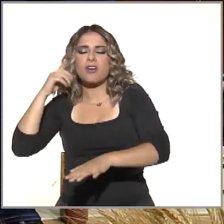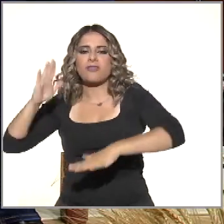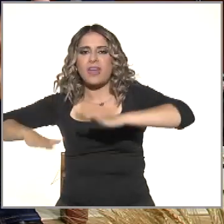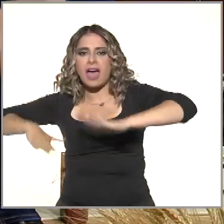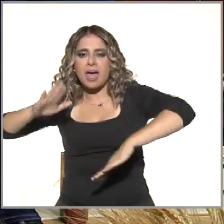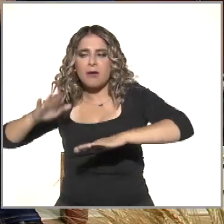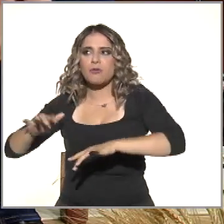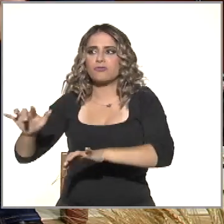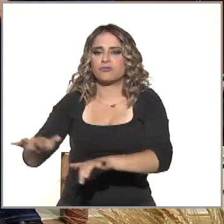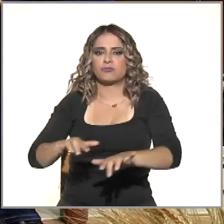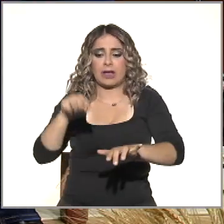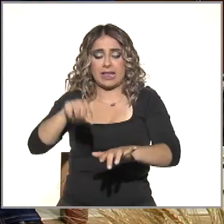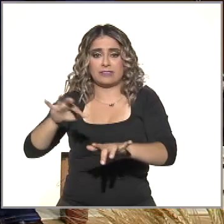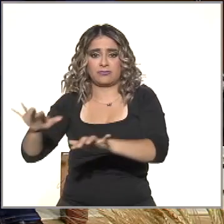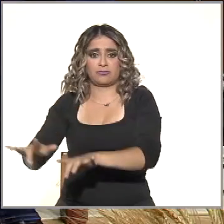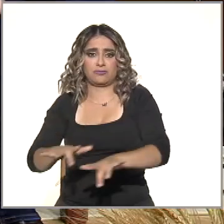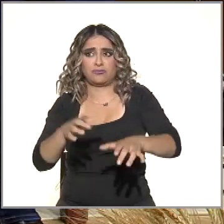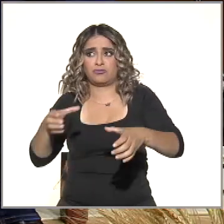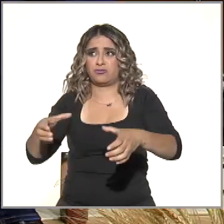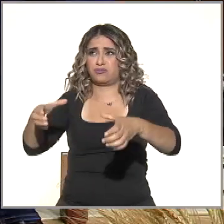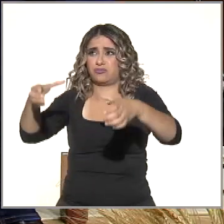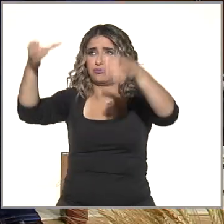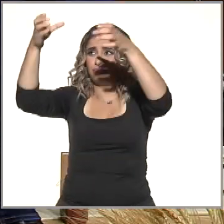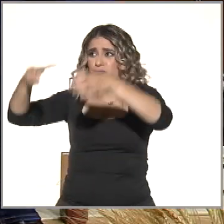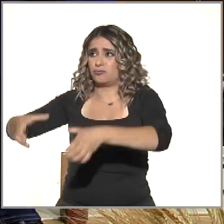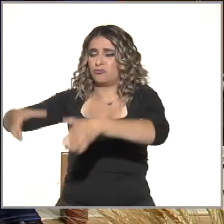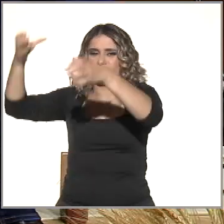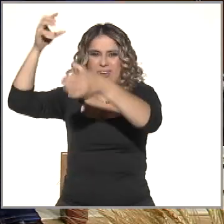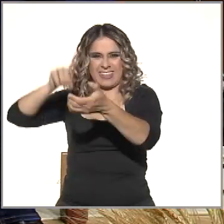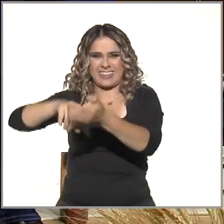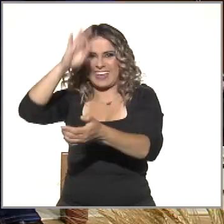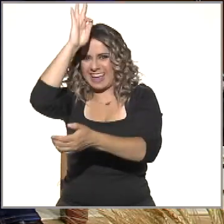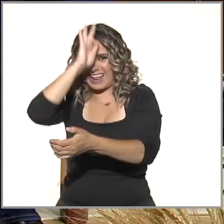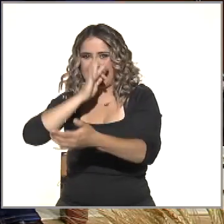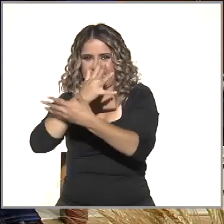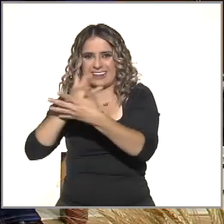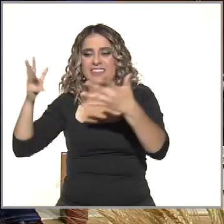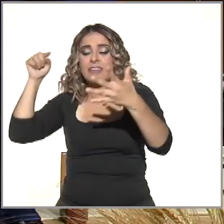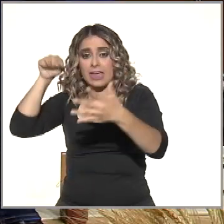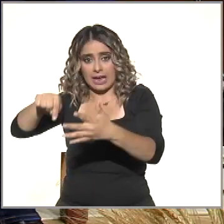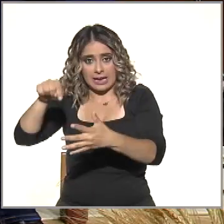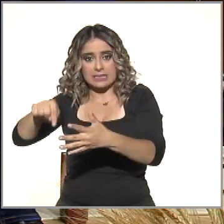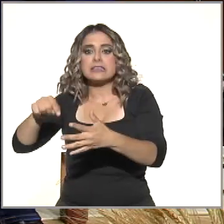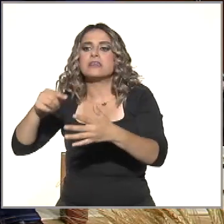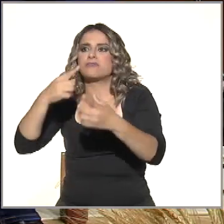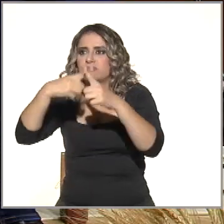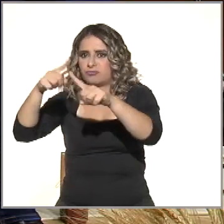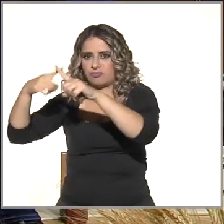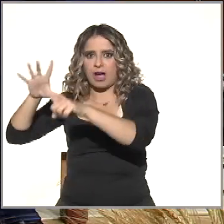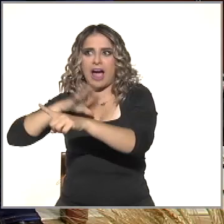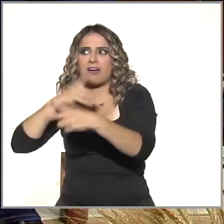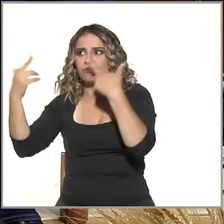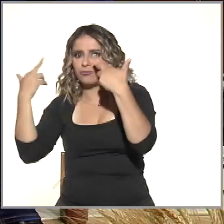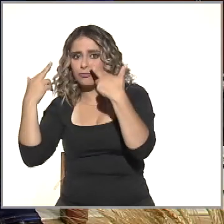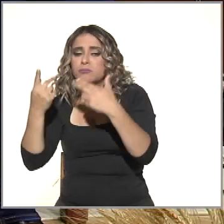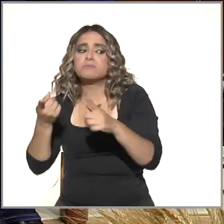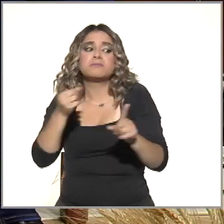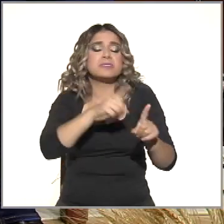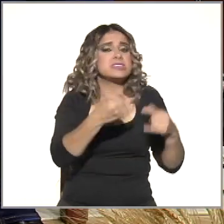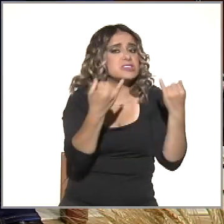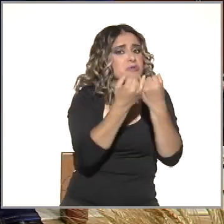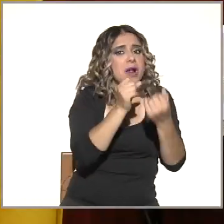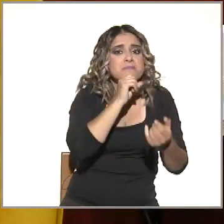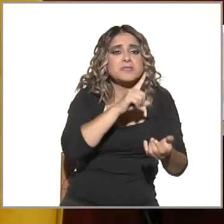gran cantidad de registros que le dan riqueza a la expresión. Las lenguas son así. Entonces, sí, hay un